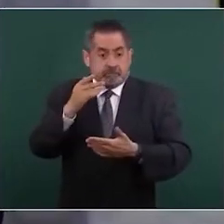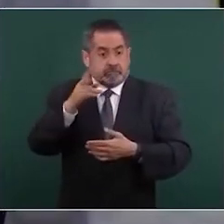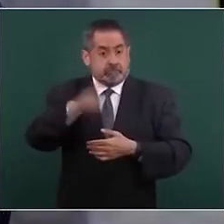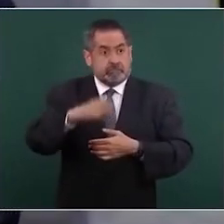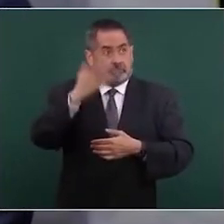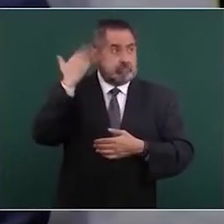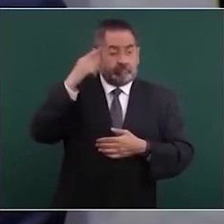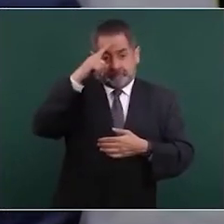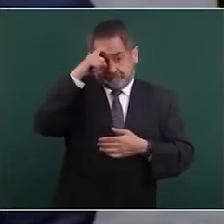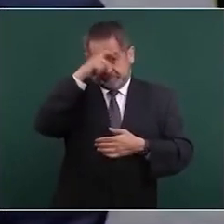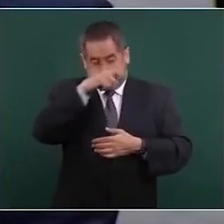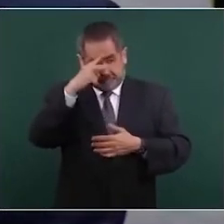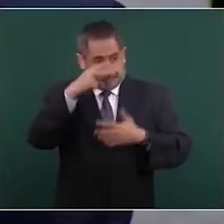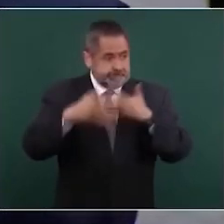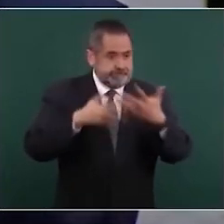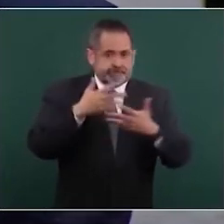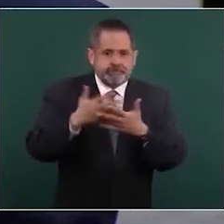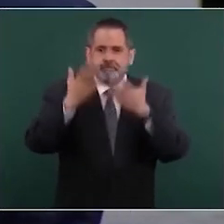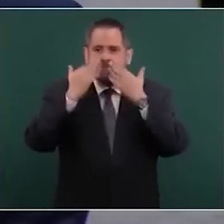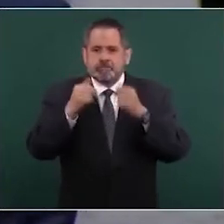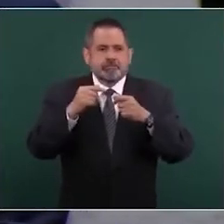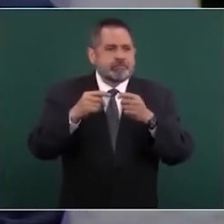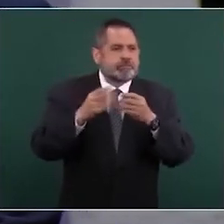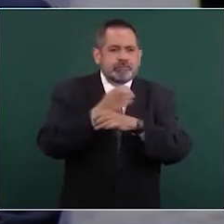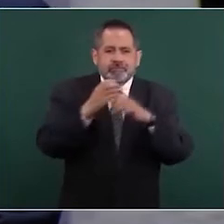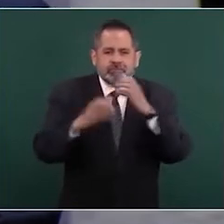momentos difíciles, cuando no había equipo,